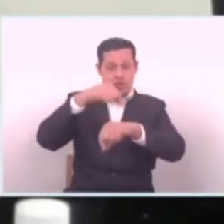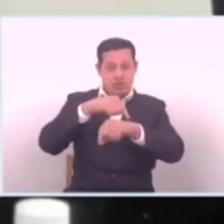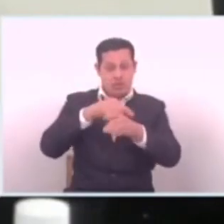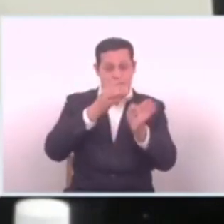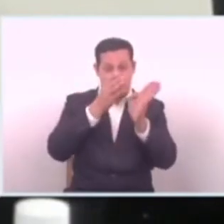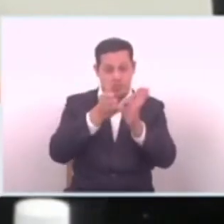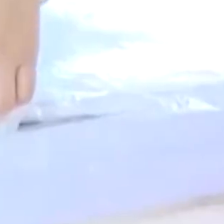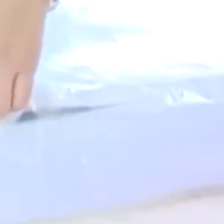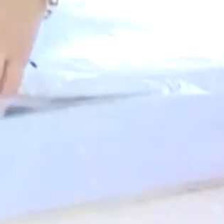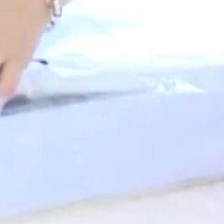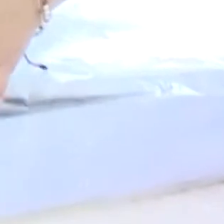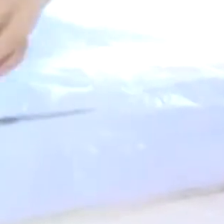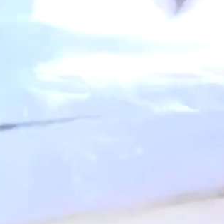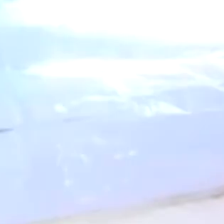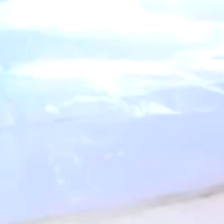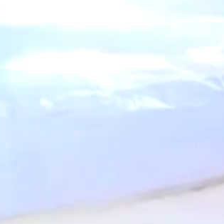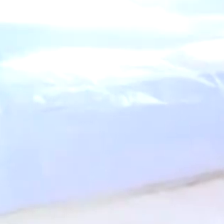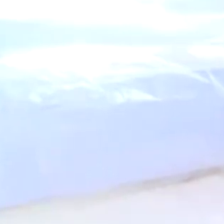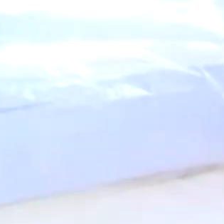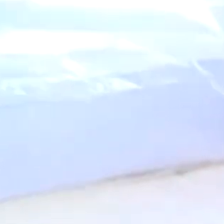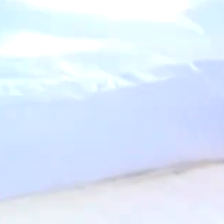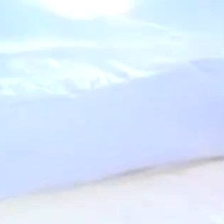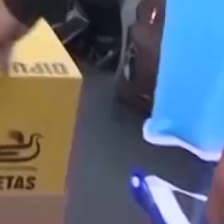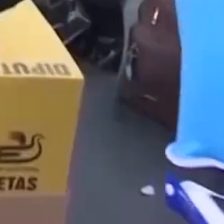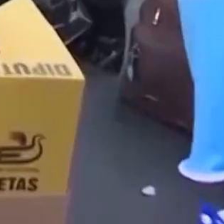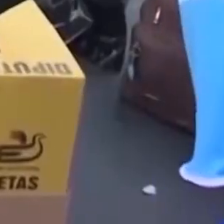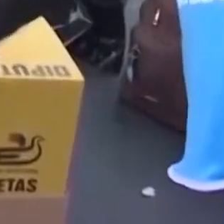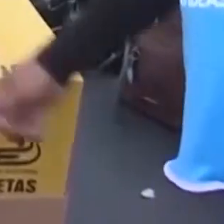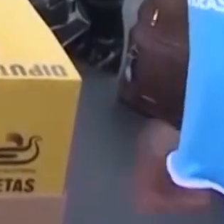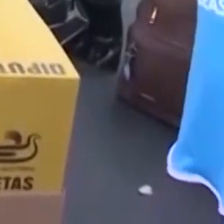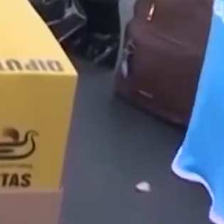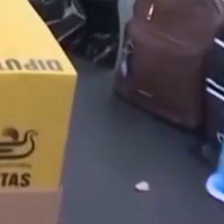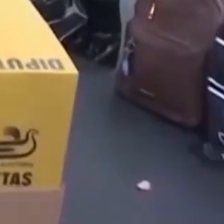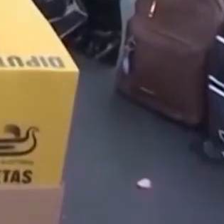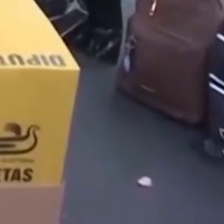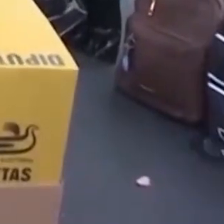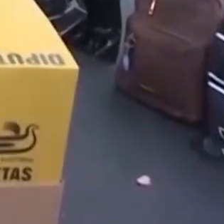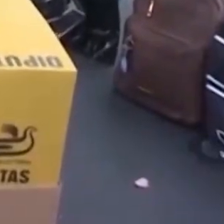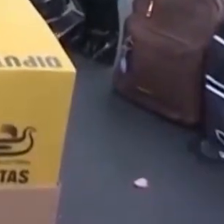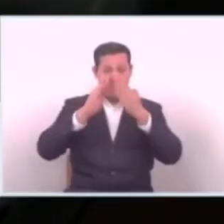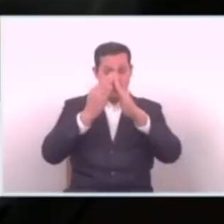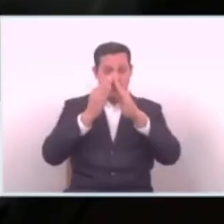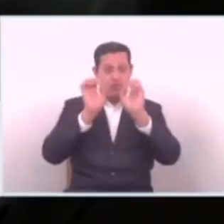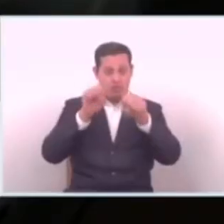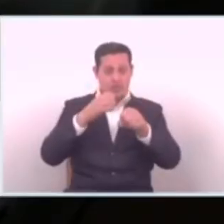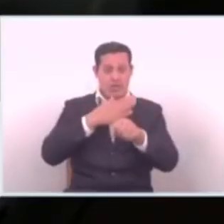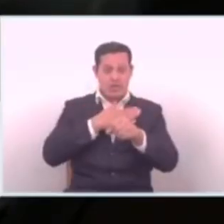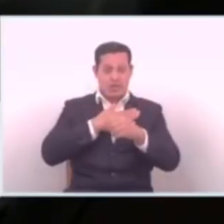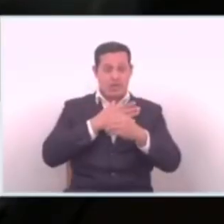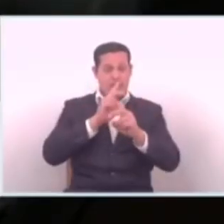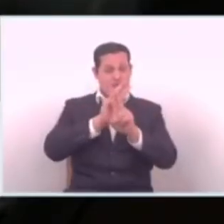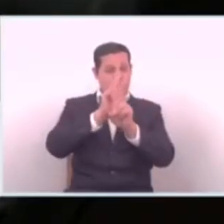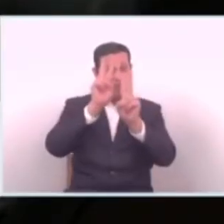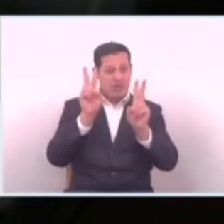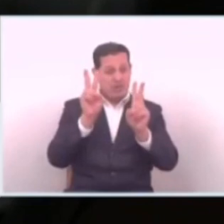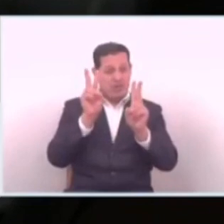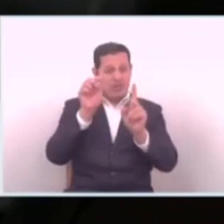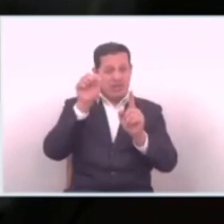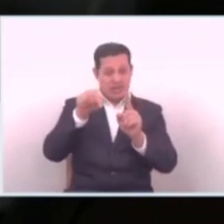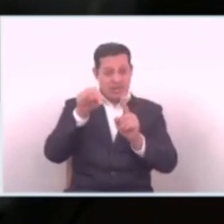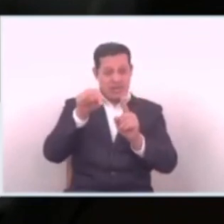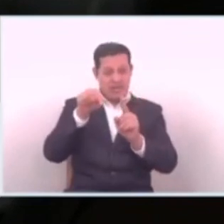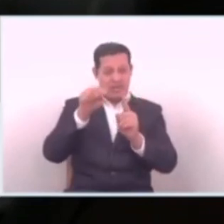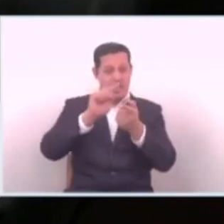de preparar sus internas lo que sí se mantendrá es el voto residencial los ciudadanos pueden tener la tranquilidad que con